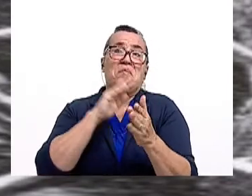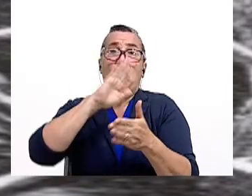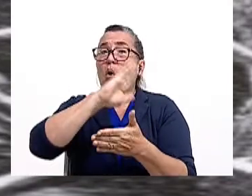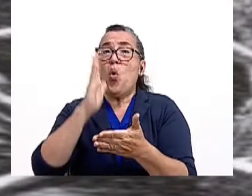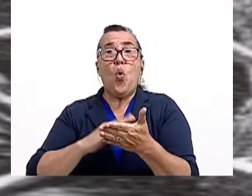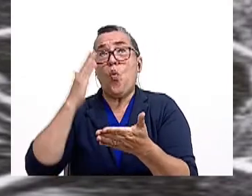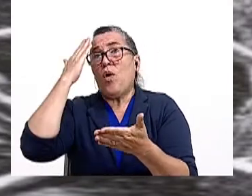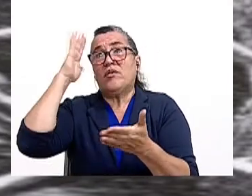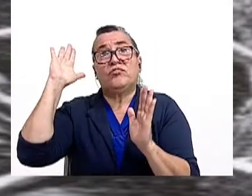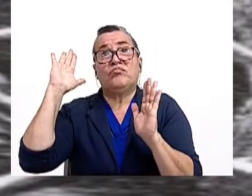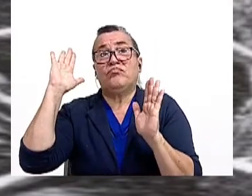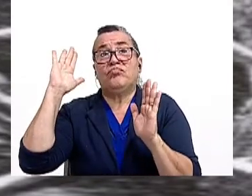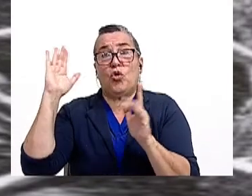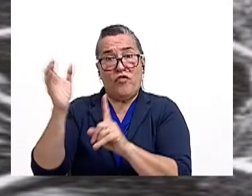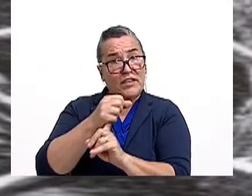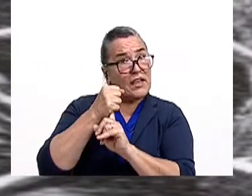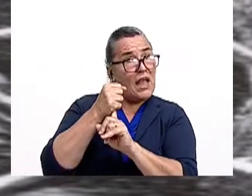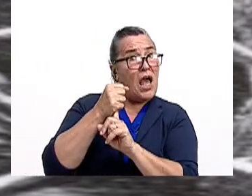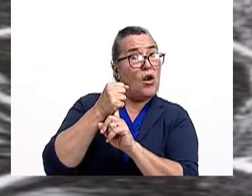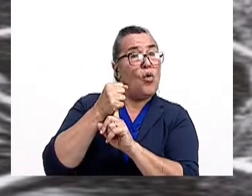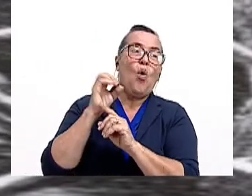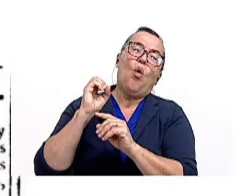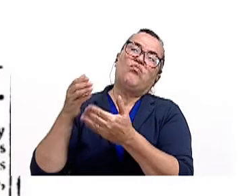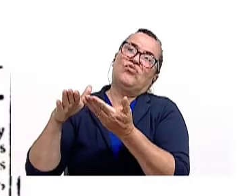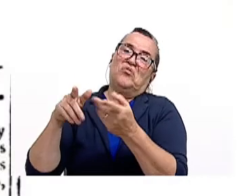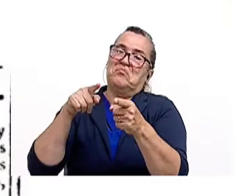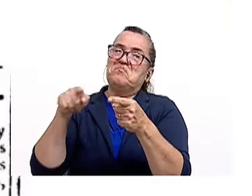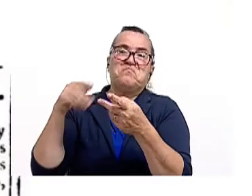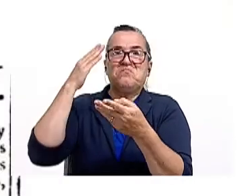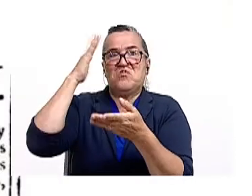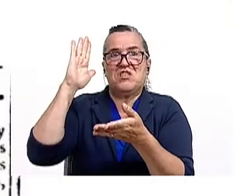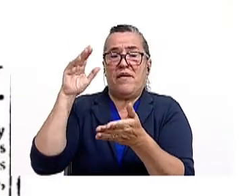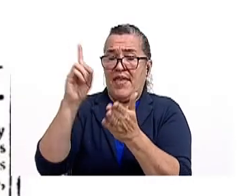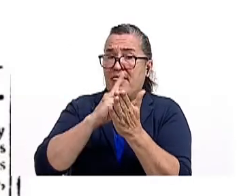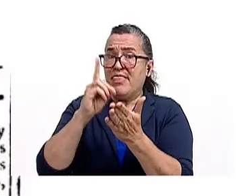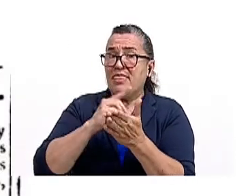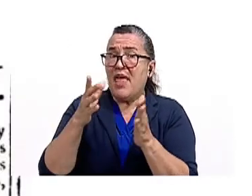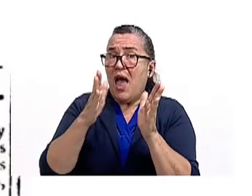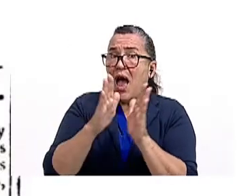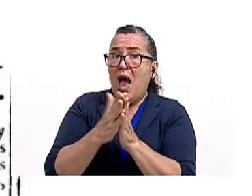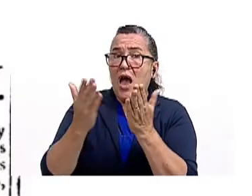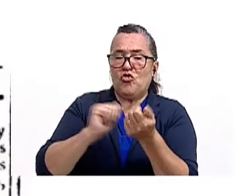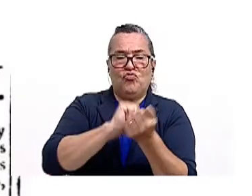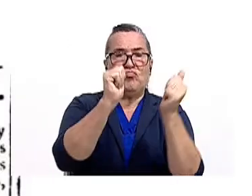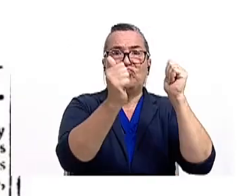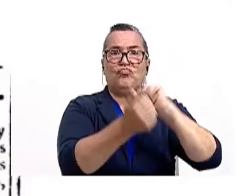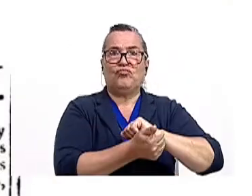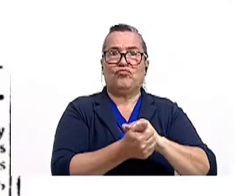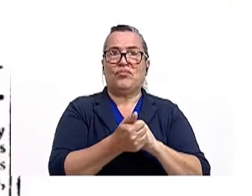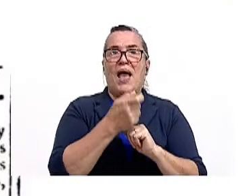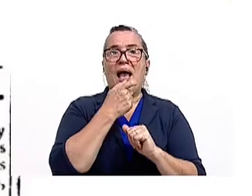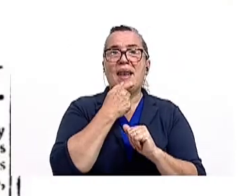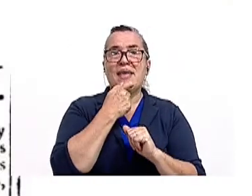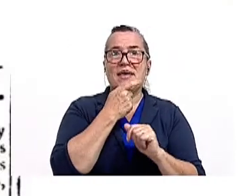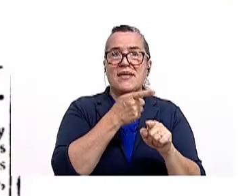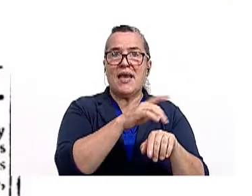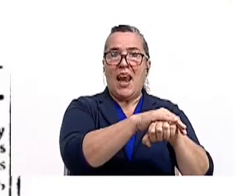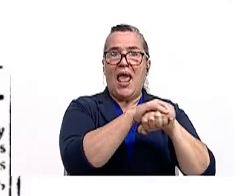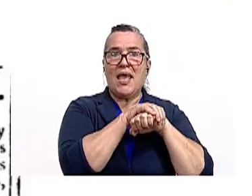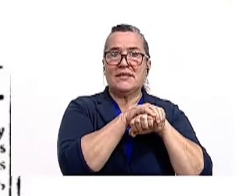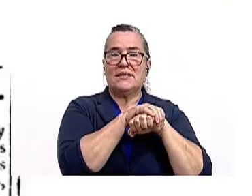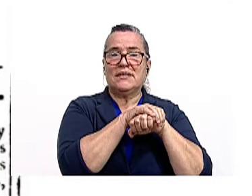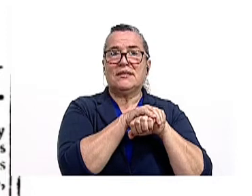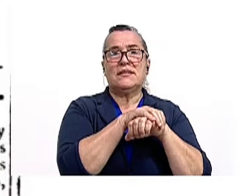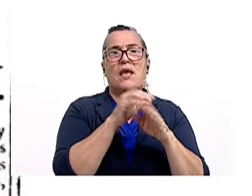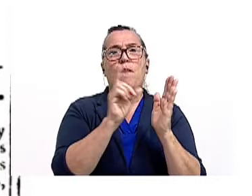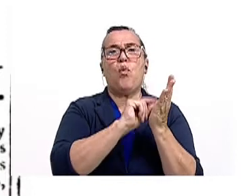se supo si fue rescatado o murió. Su diario fue traducido al inglés y publicado